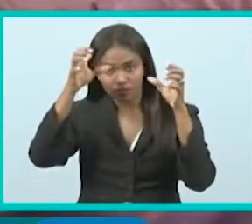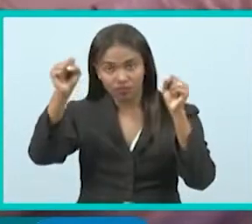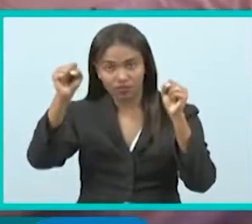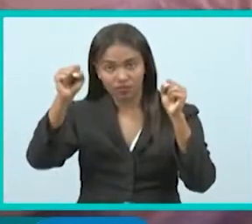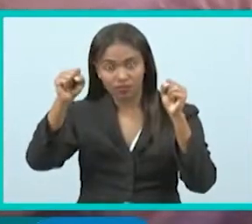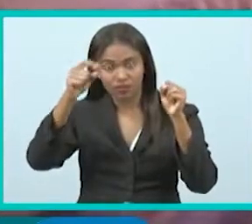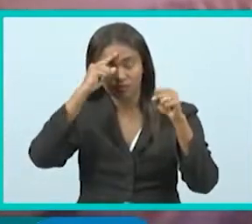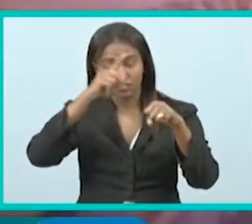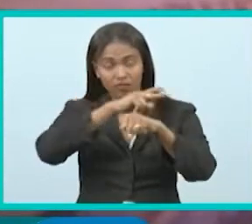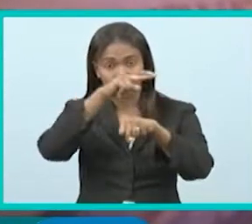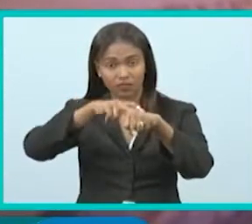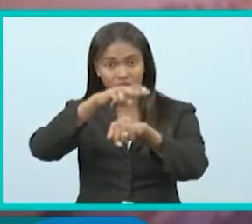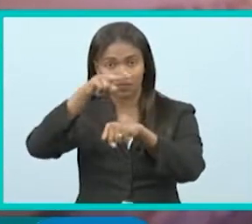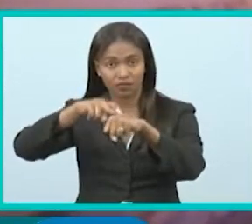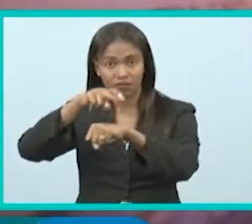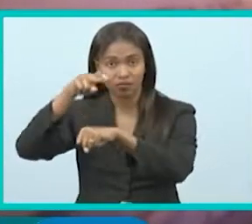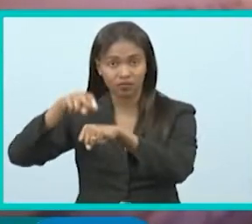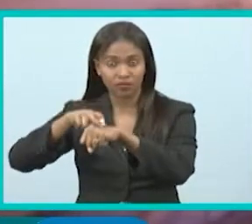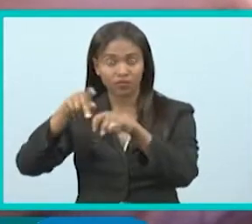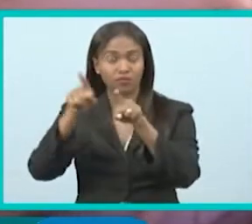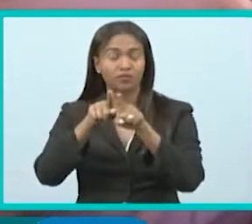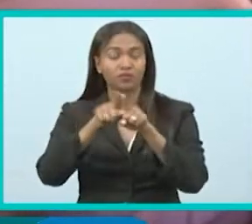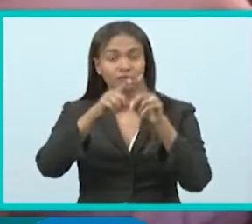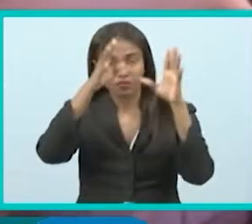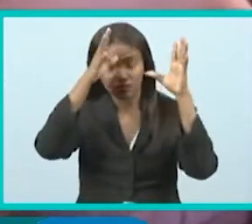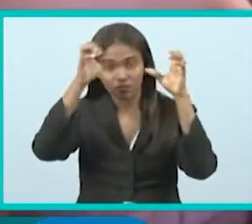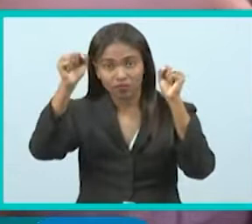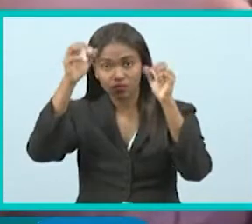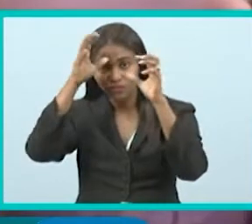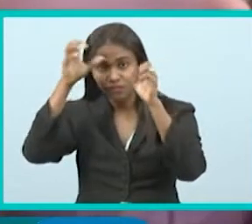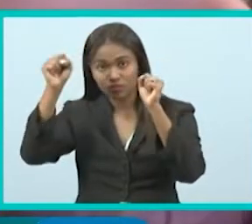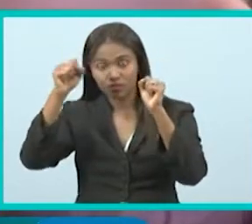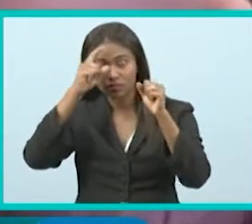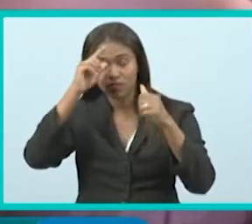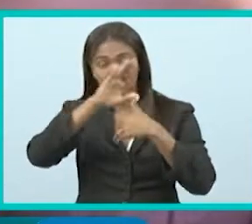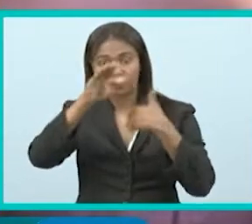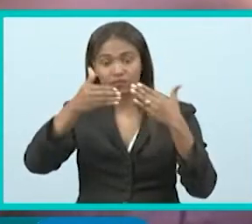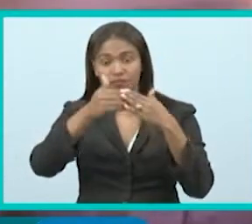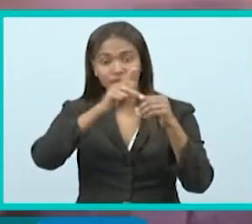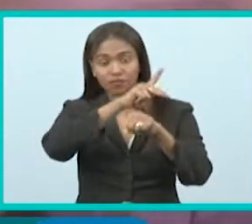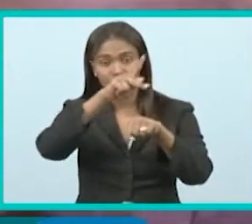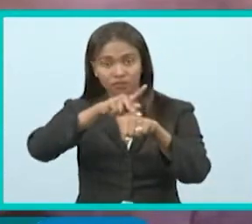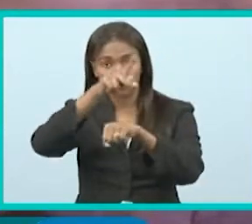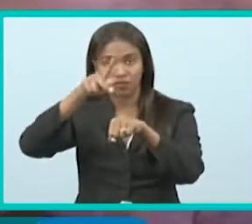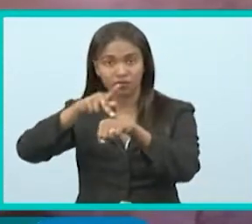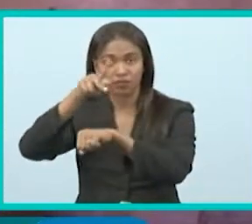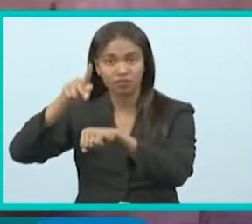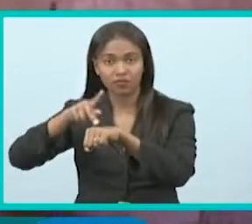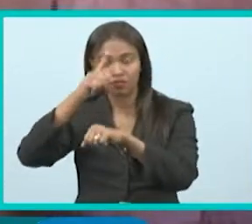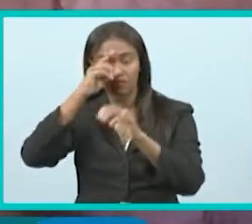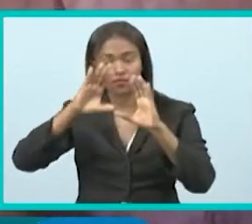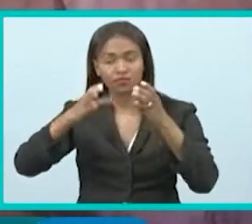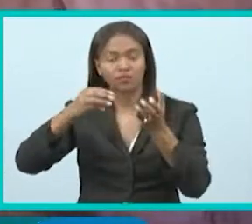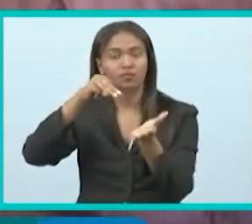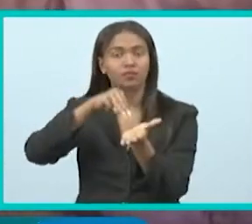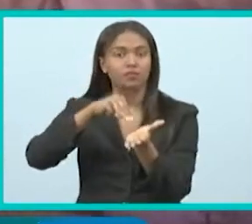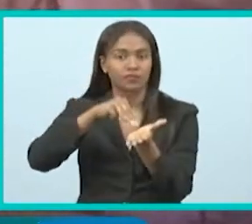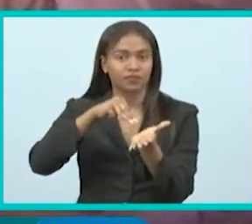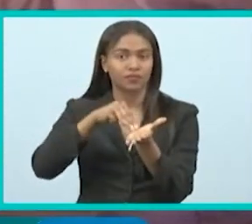de regionales y presidentes de todas las provincias del Colegio